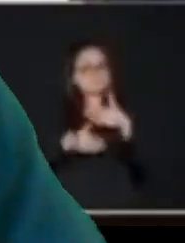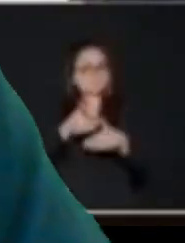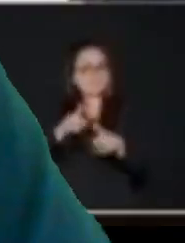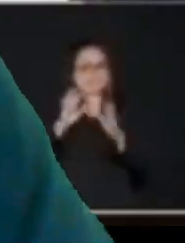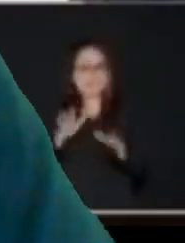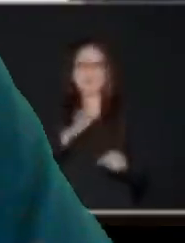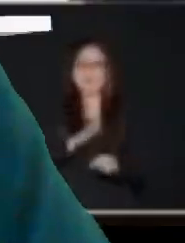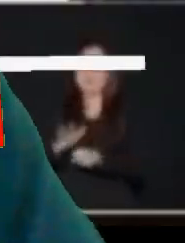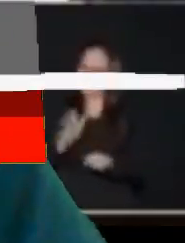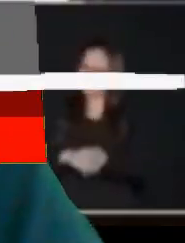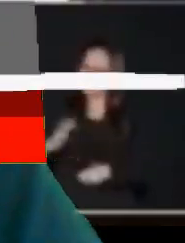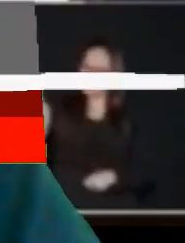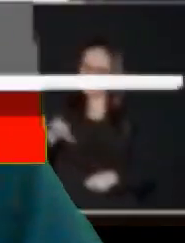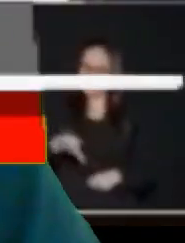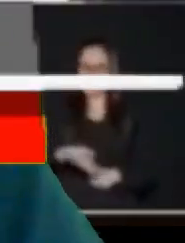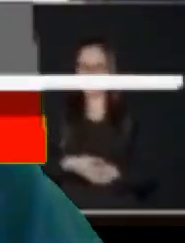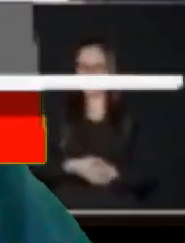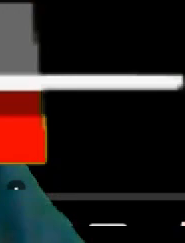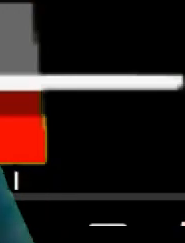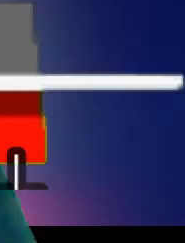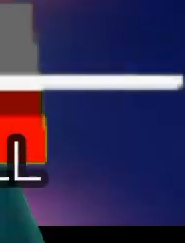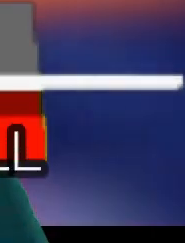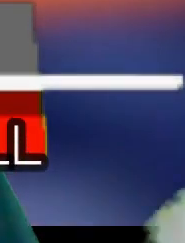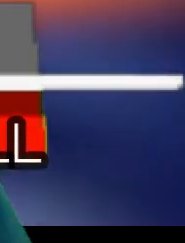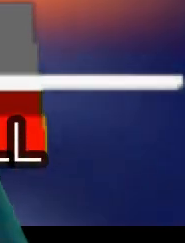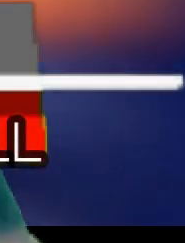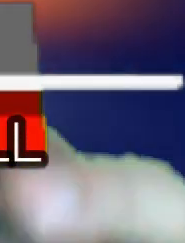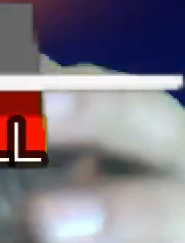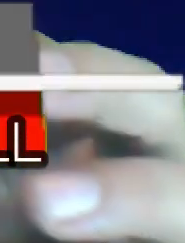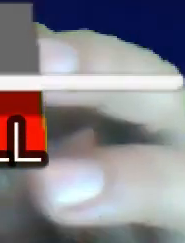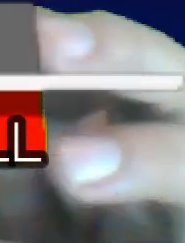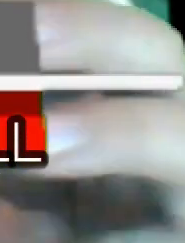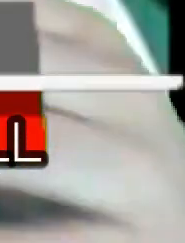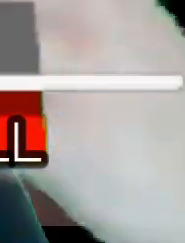en toda mi vida, pero la verdad, pues,